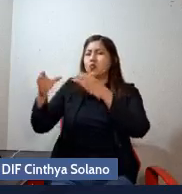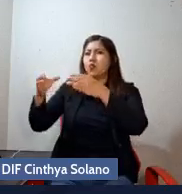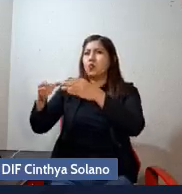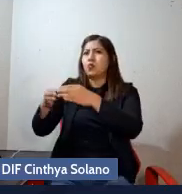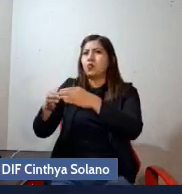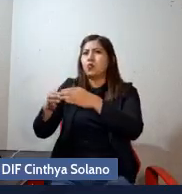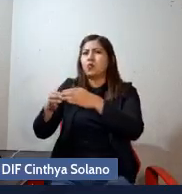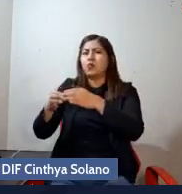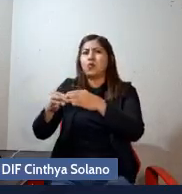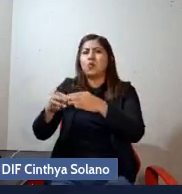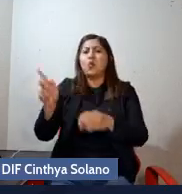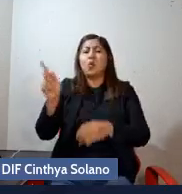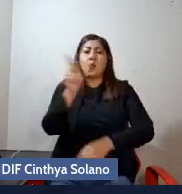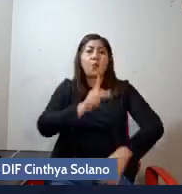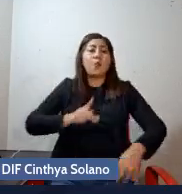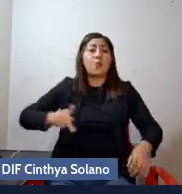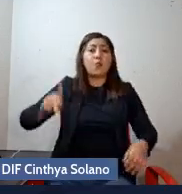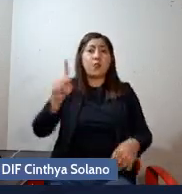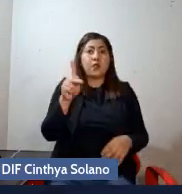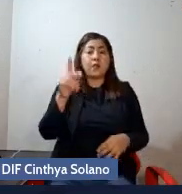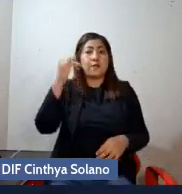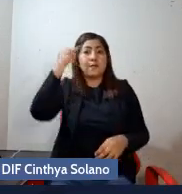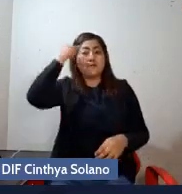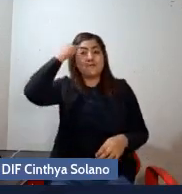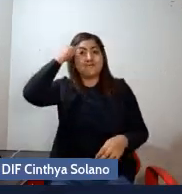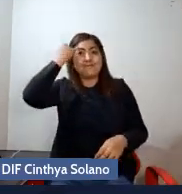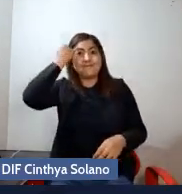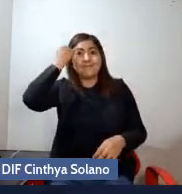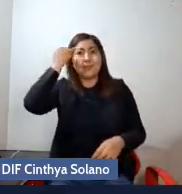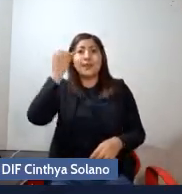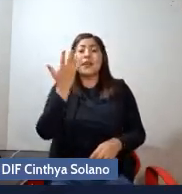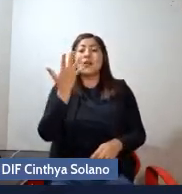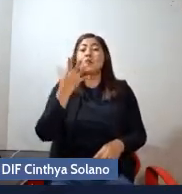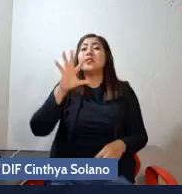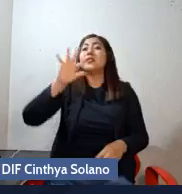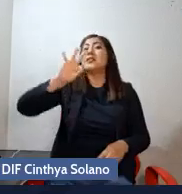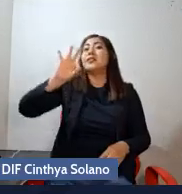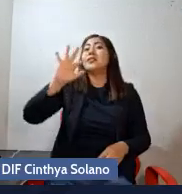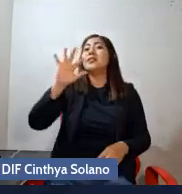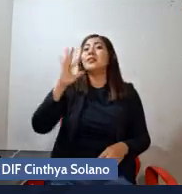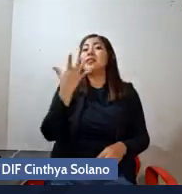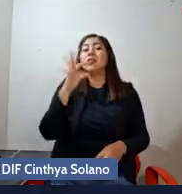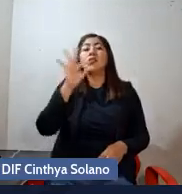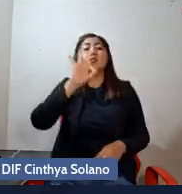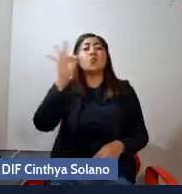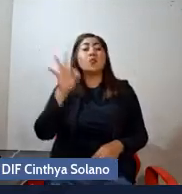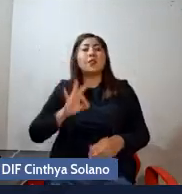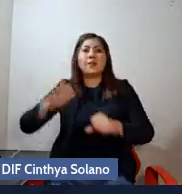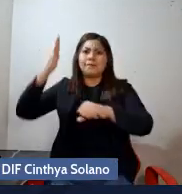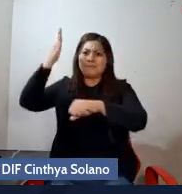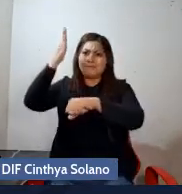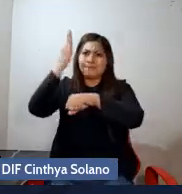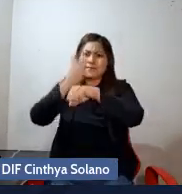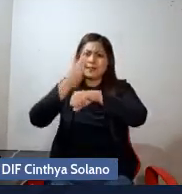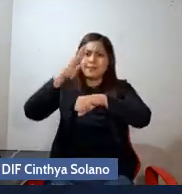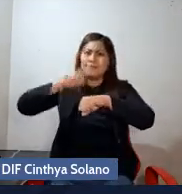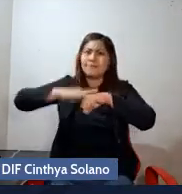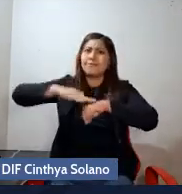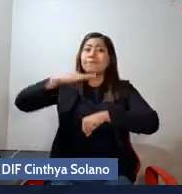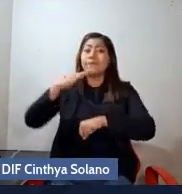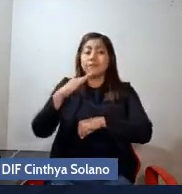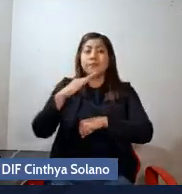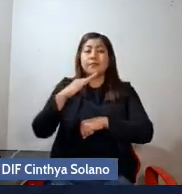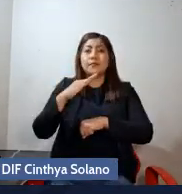la sanción se va a aumentar en un 50%. ¿Por qué es más fuerte la sanción cuando se comete en contra de este